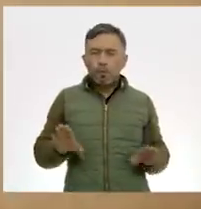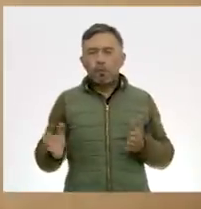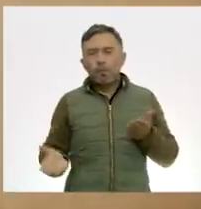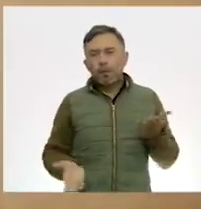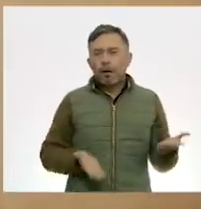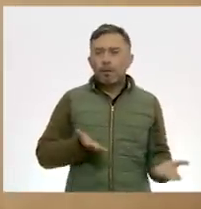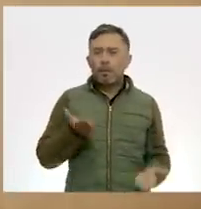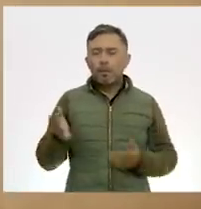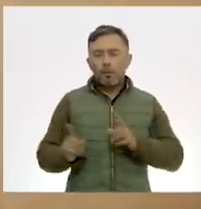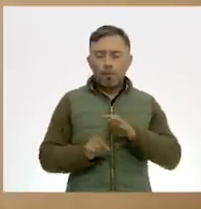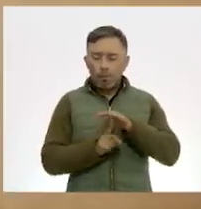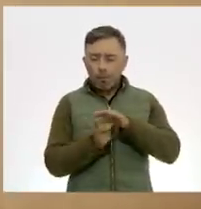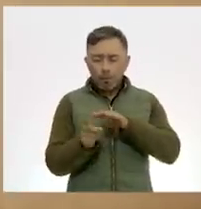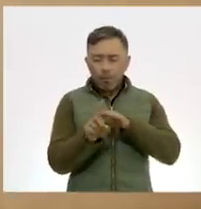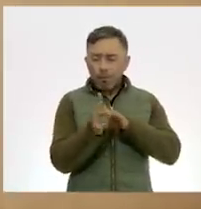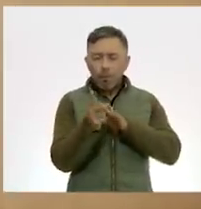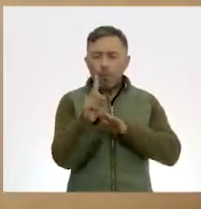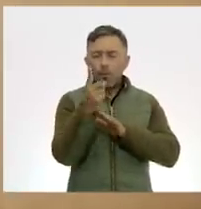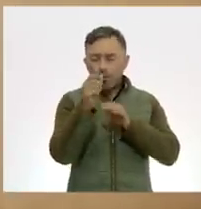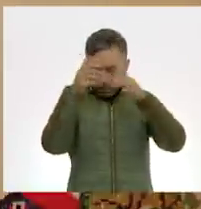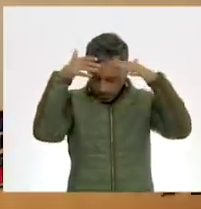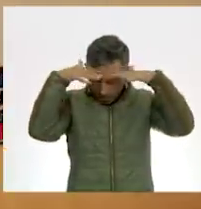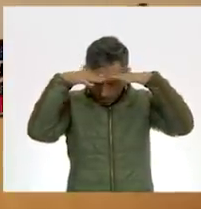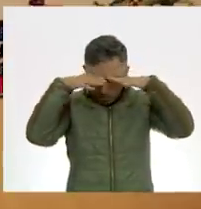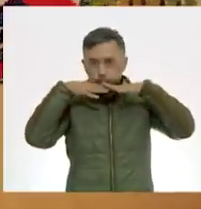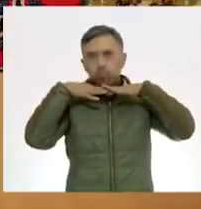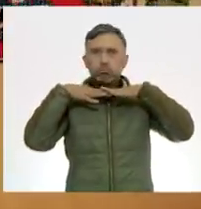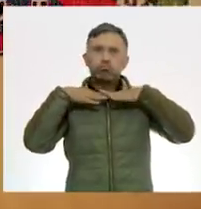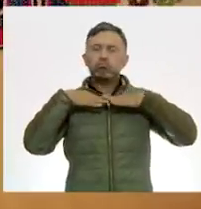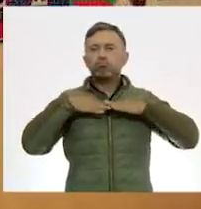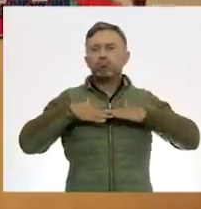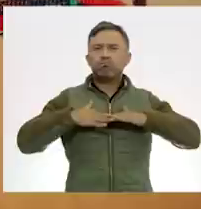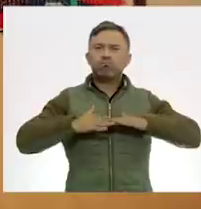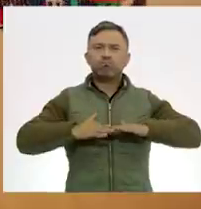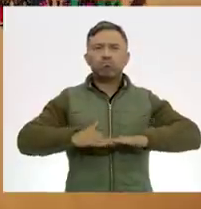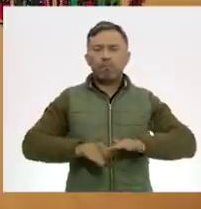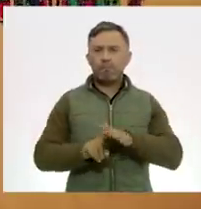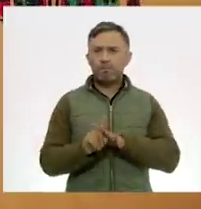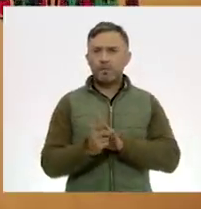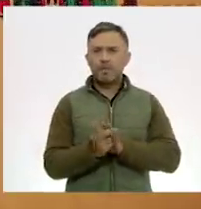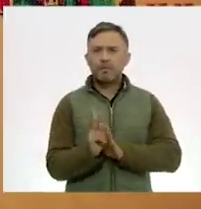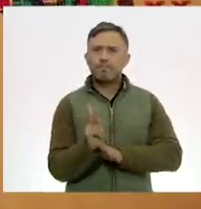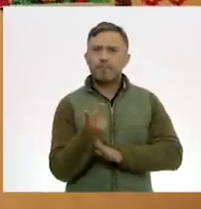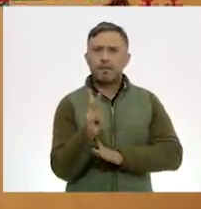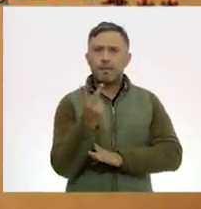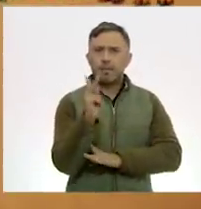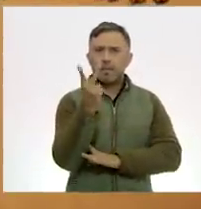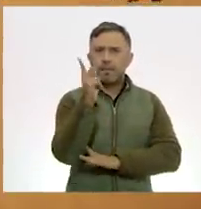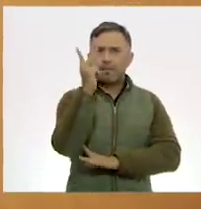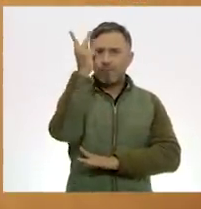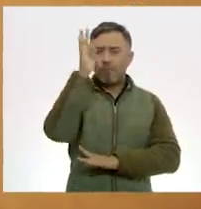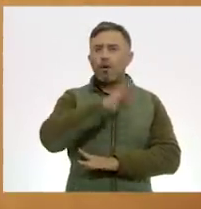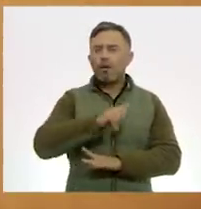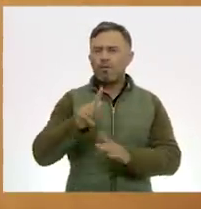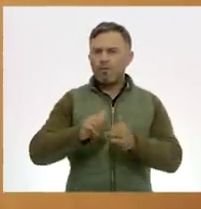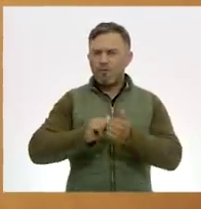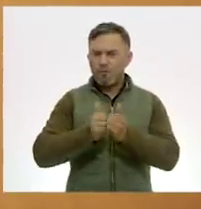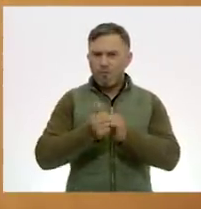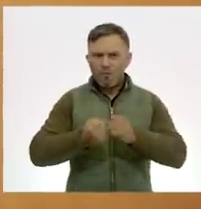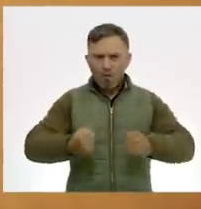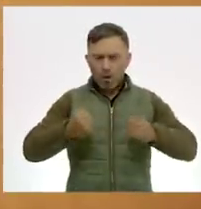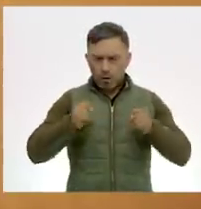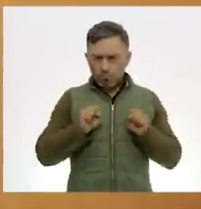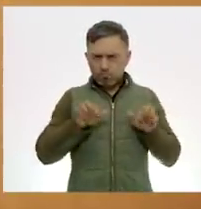yokolum, kunohochtal heshun kulche yanuyantal umuk, kayanakuyich.